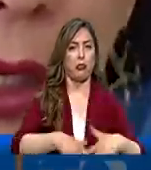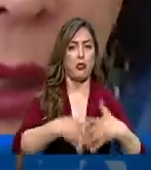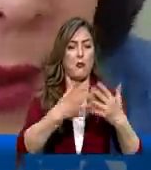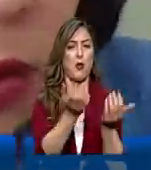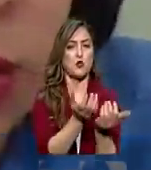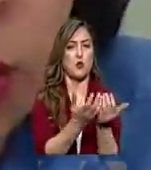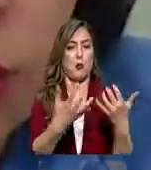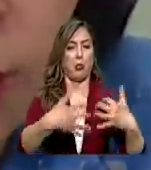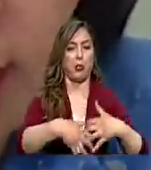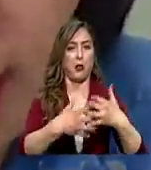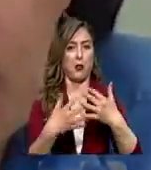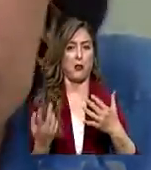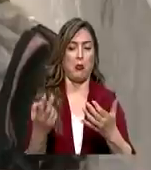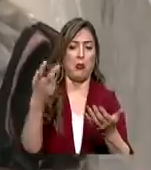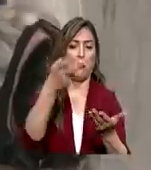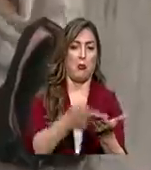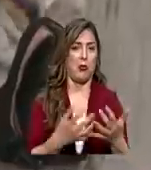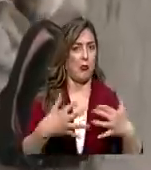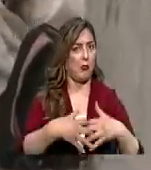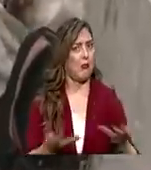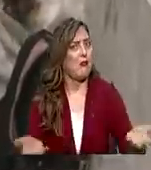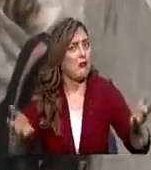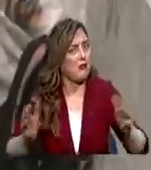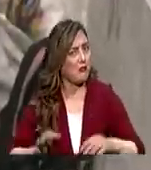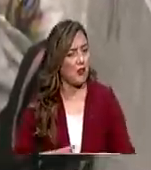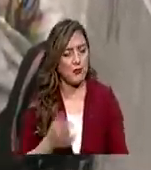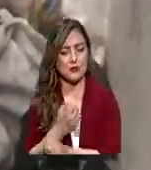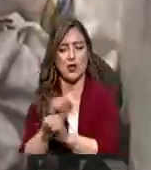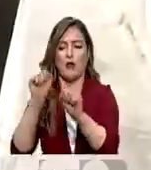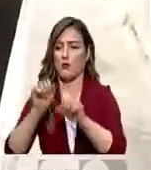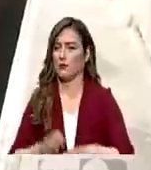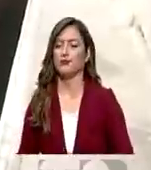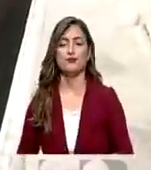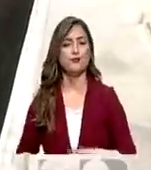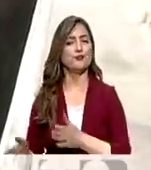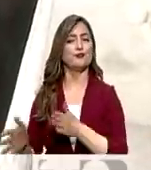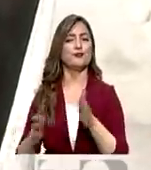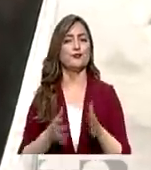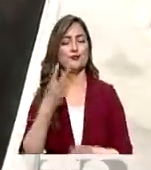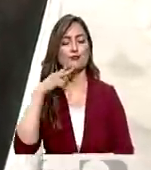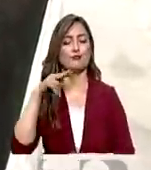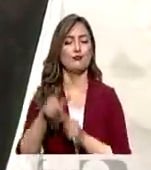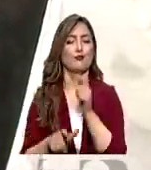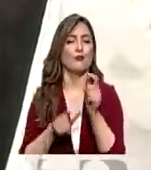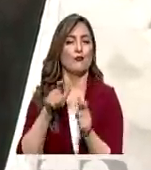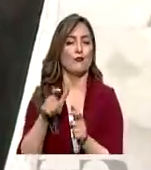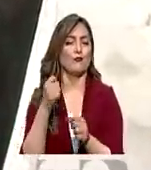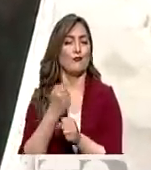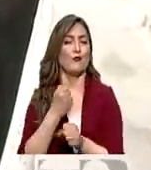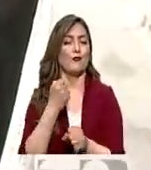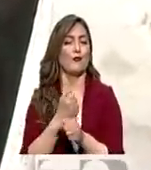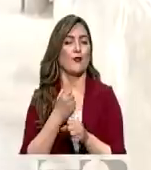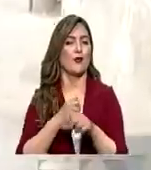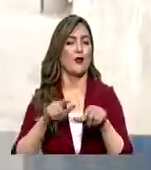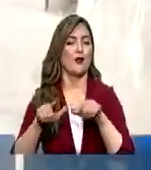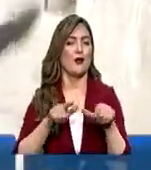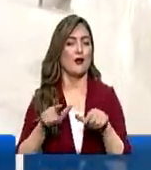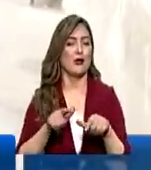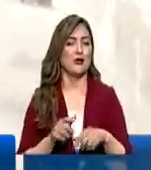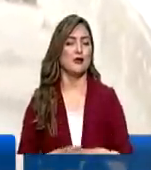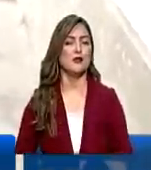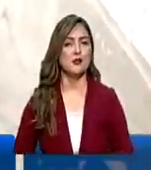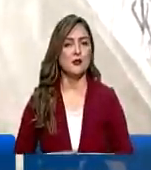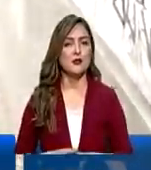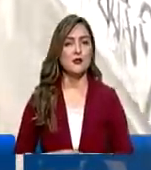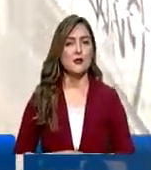compactación y el señor pudo ser sacado. En el recorrido que realizamos, encontramos también a personas que han hecho de estos espacios su lugar